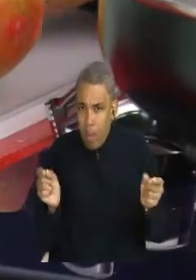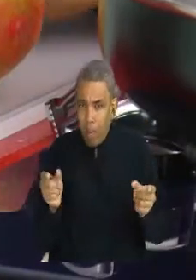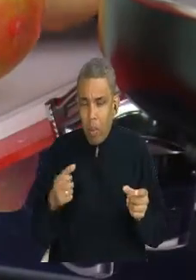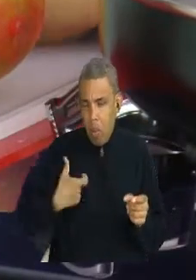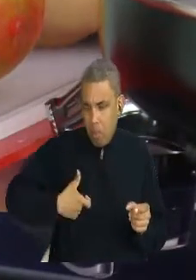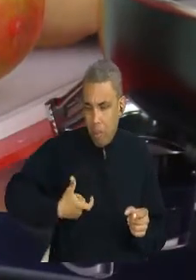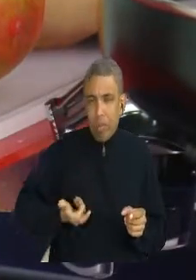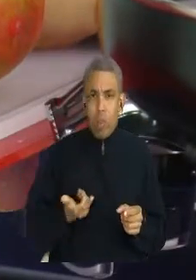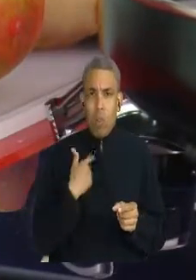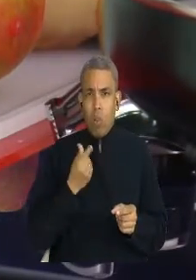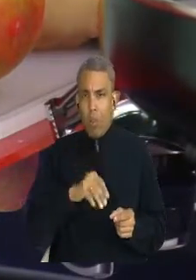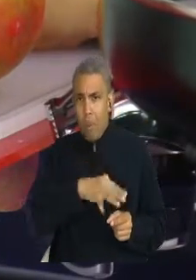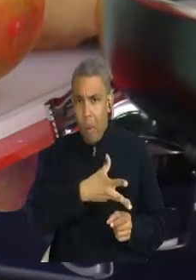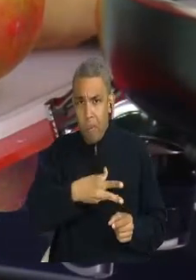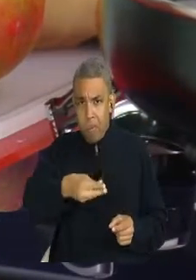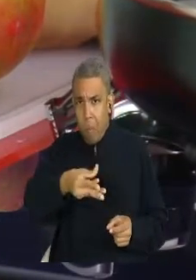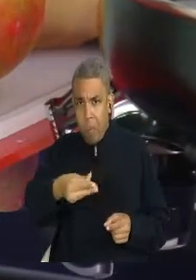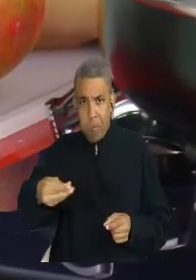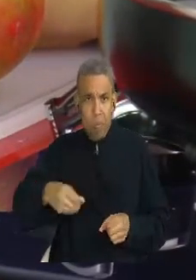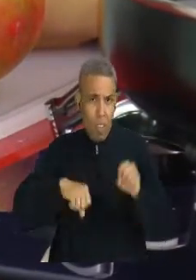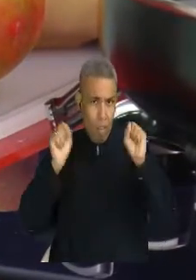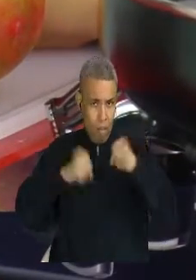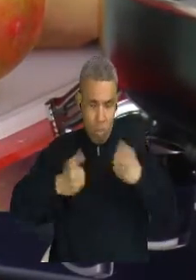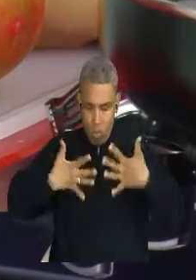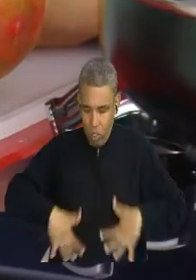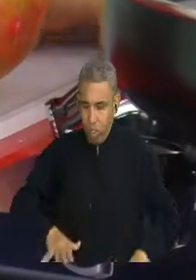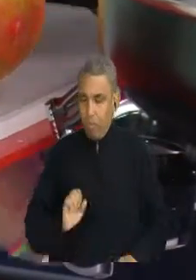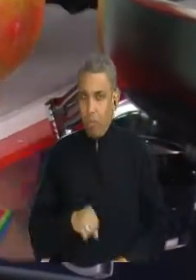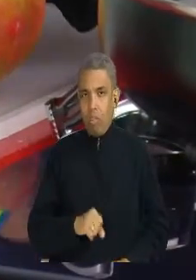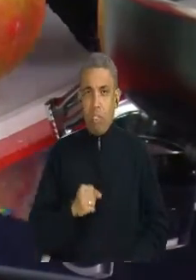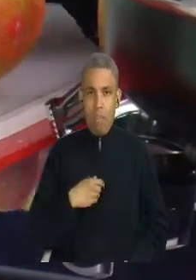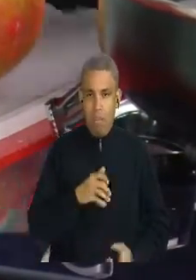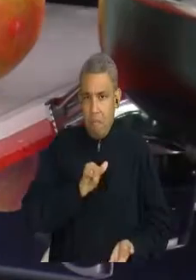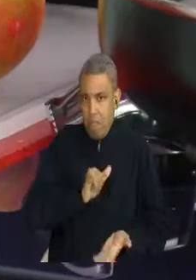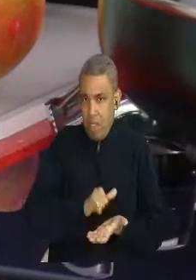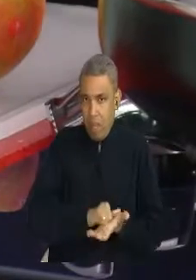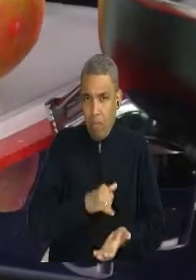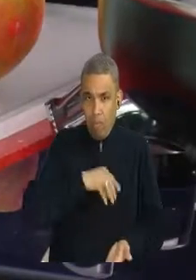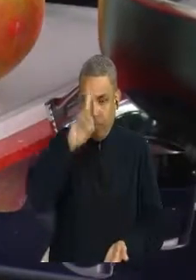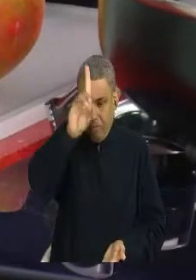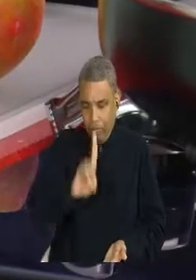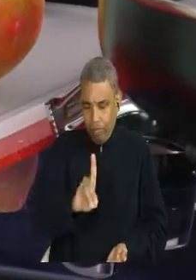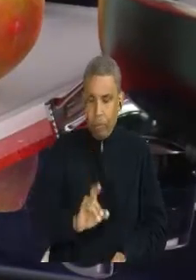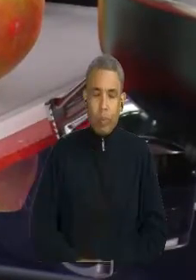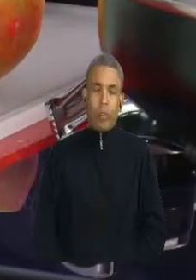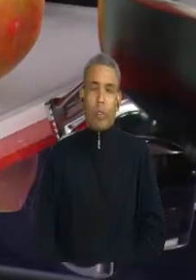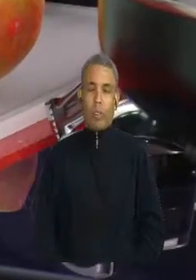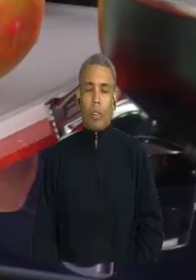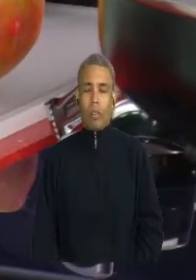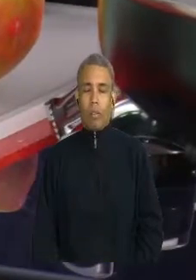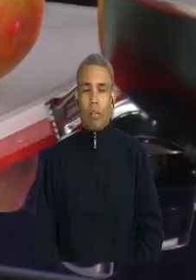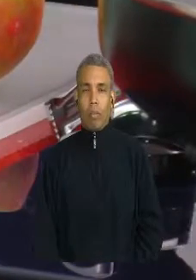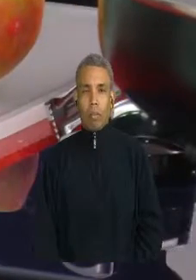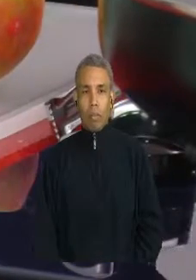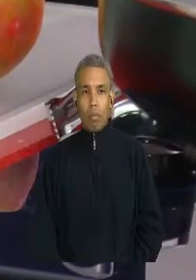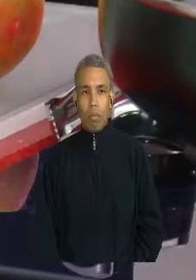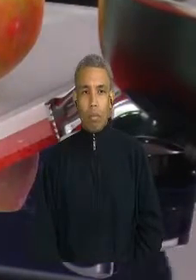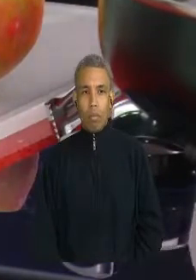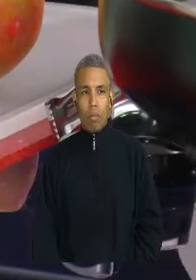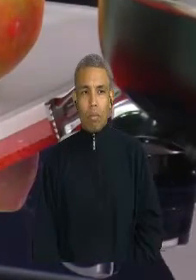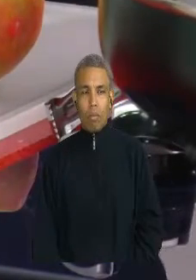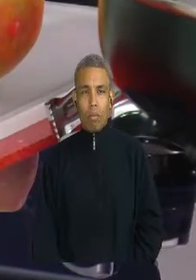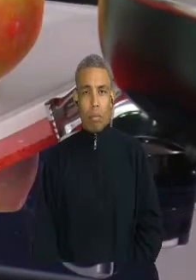cambio raro ni nada. Siempre van a tener un sabor muy delicioso. ¿Listo? Aquí voy a seguir con nuestro mango. Yo considero mango. Que así, ¿no, Will?